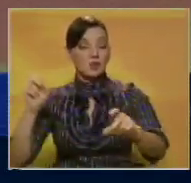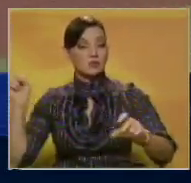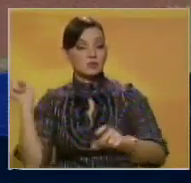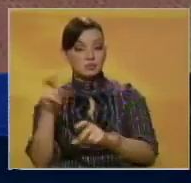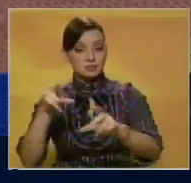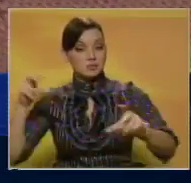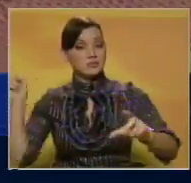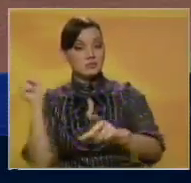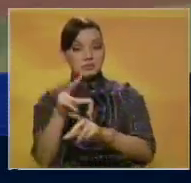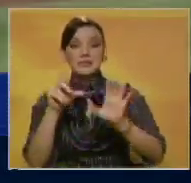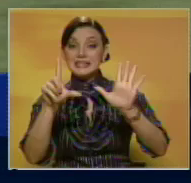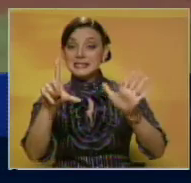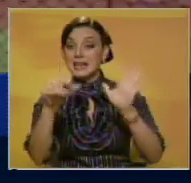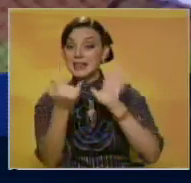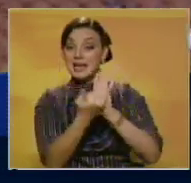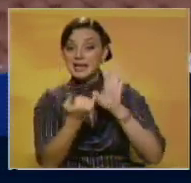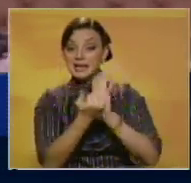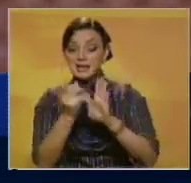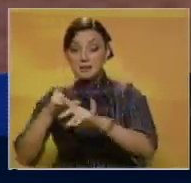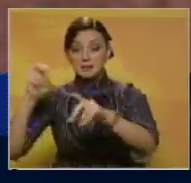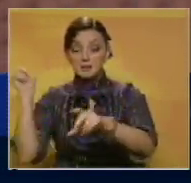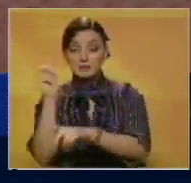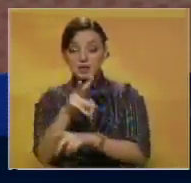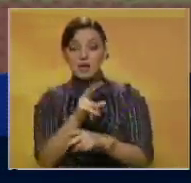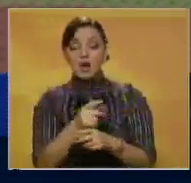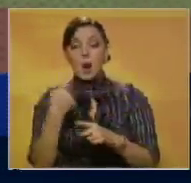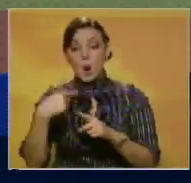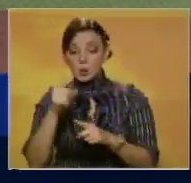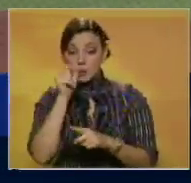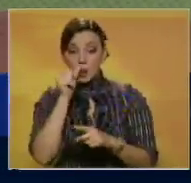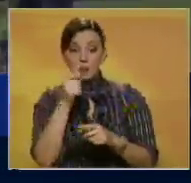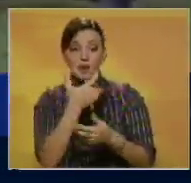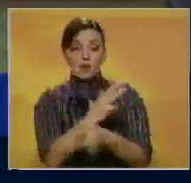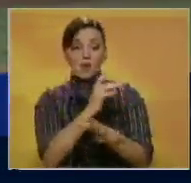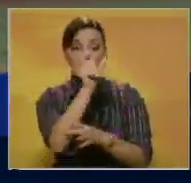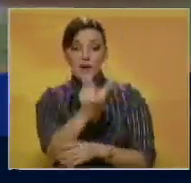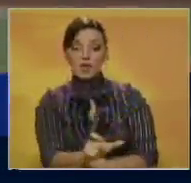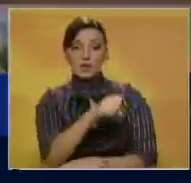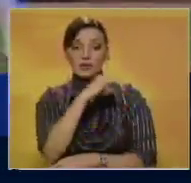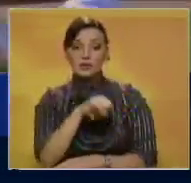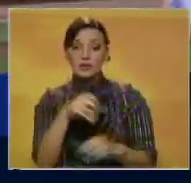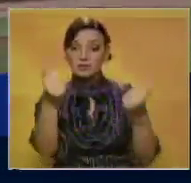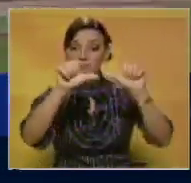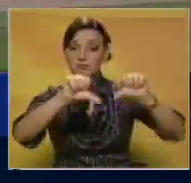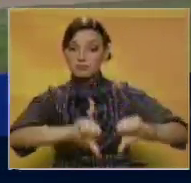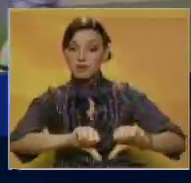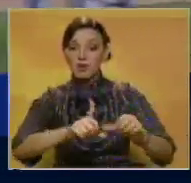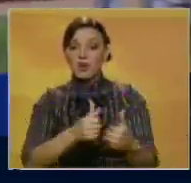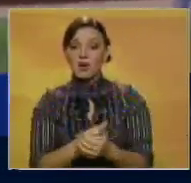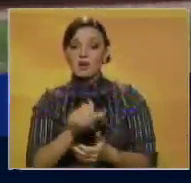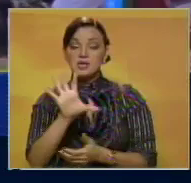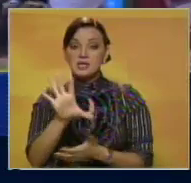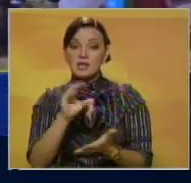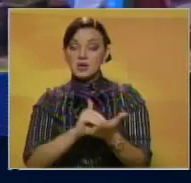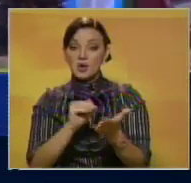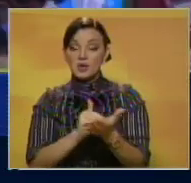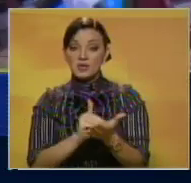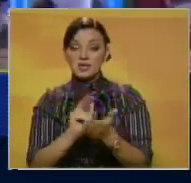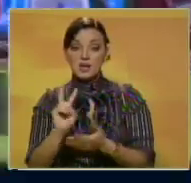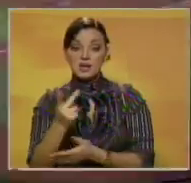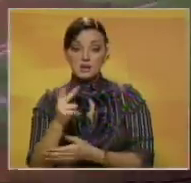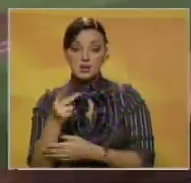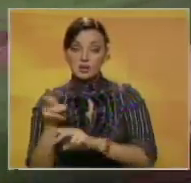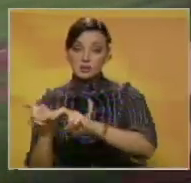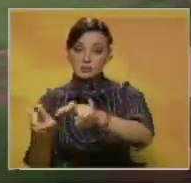7 entradas completas. La derrota fue para Japer Castillo. Eduardo Escobar fue el mejor a la ofensiva al irse de 5-2 con doble, 3 remolcadas